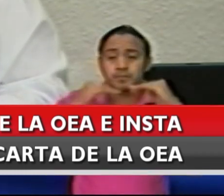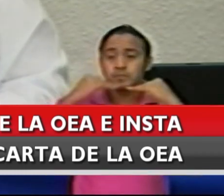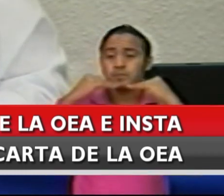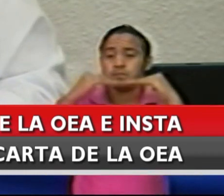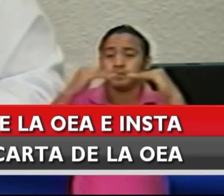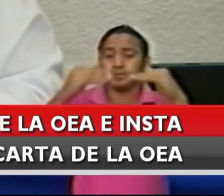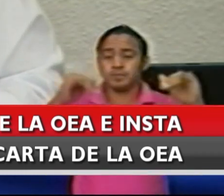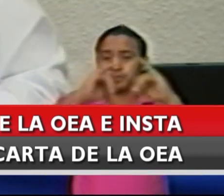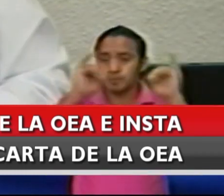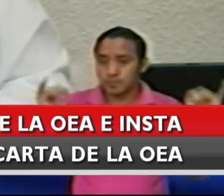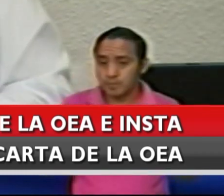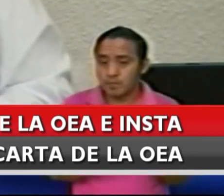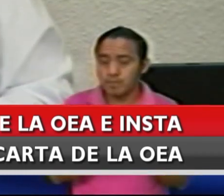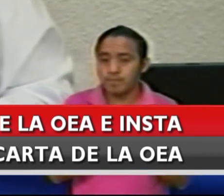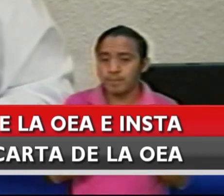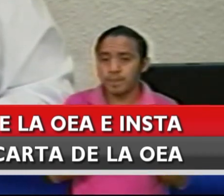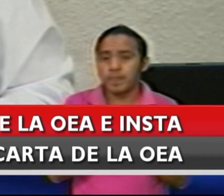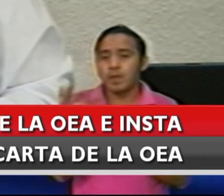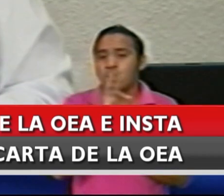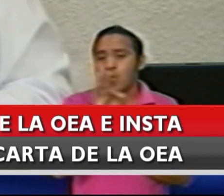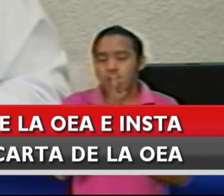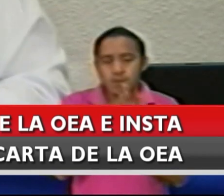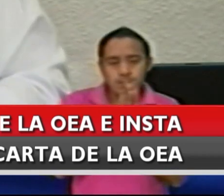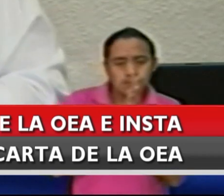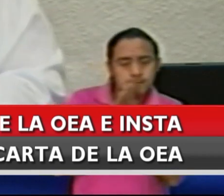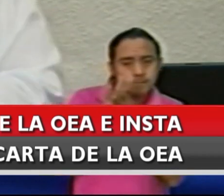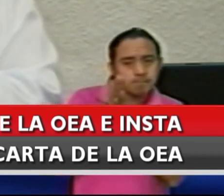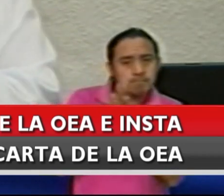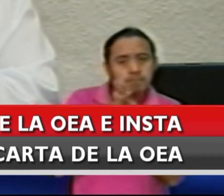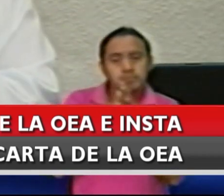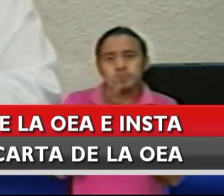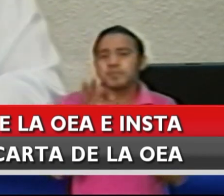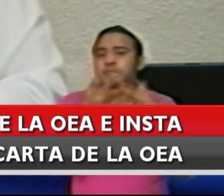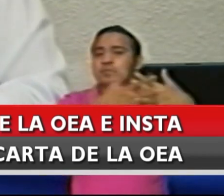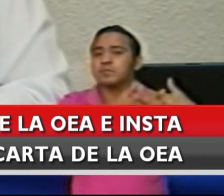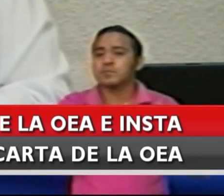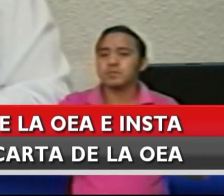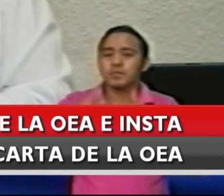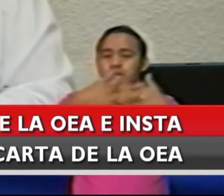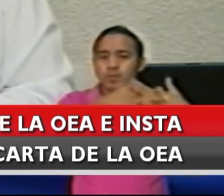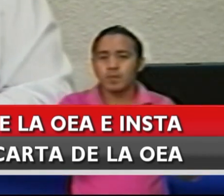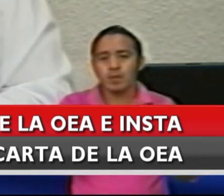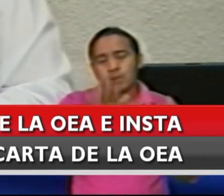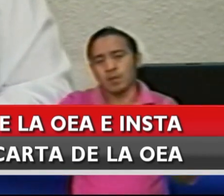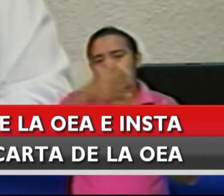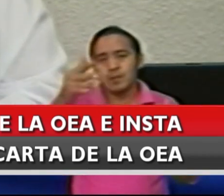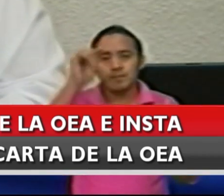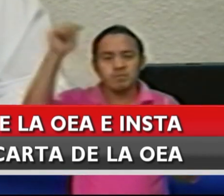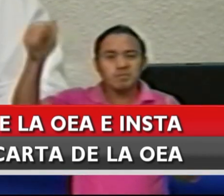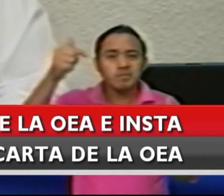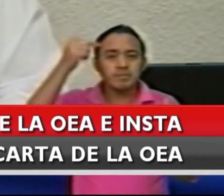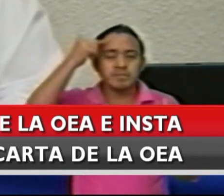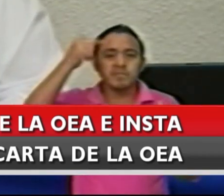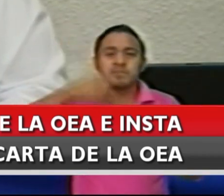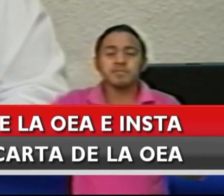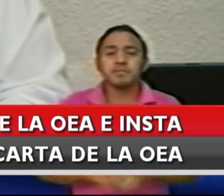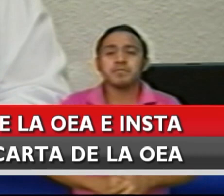orden internacional a la medida de los intereses de los Estados Unidos de América y de otro gobierno